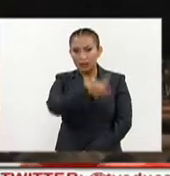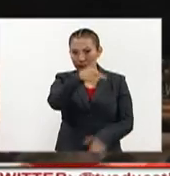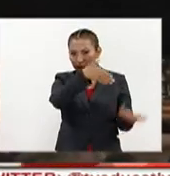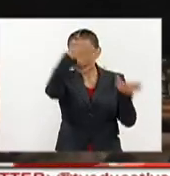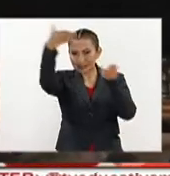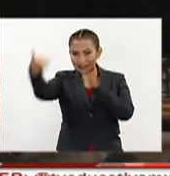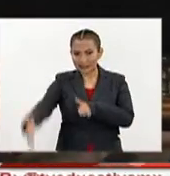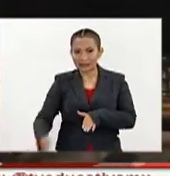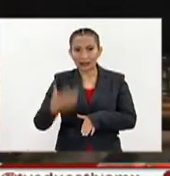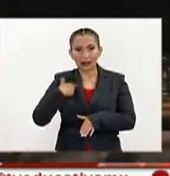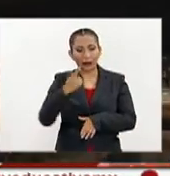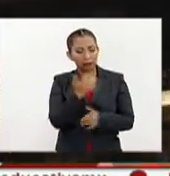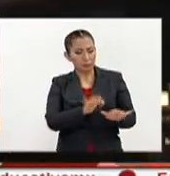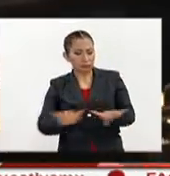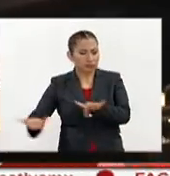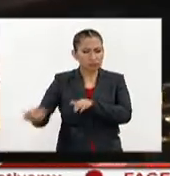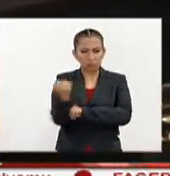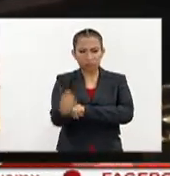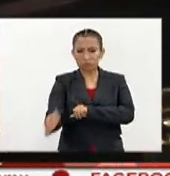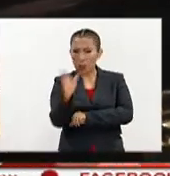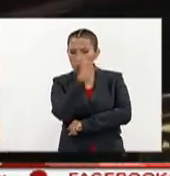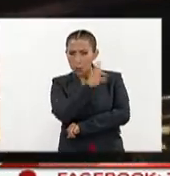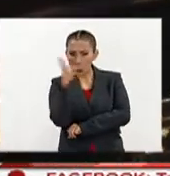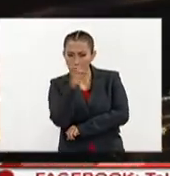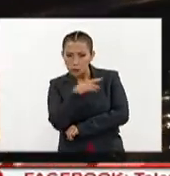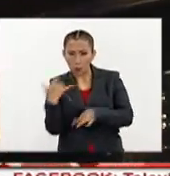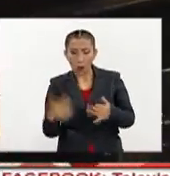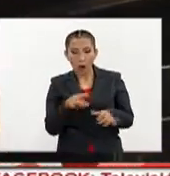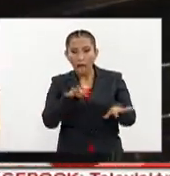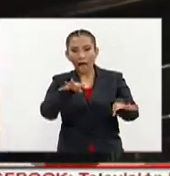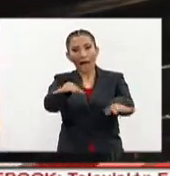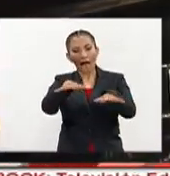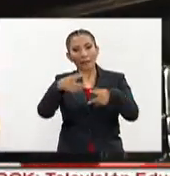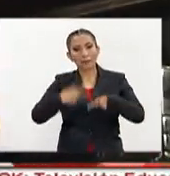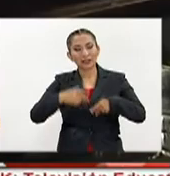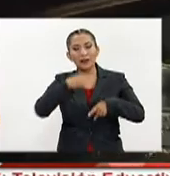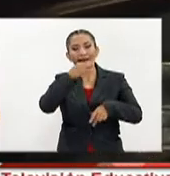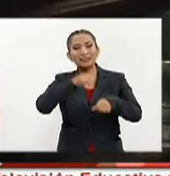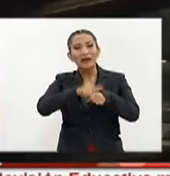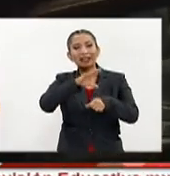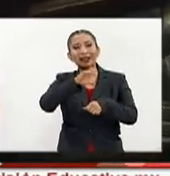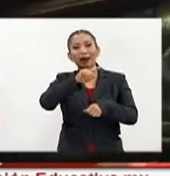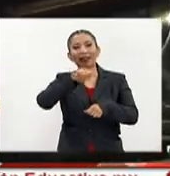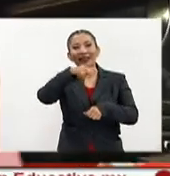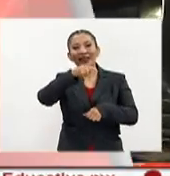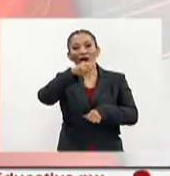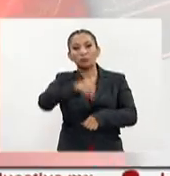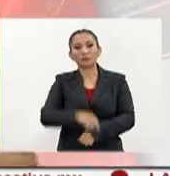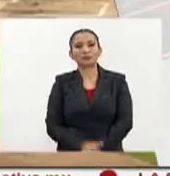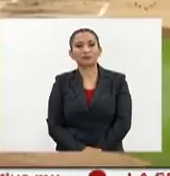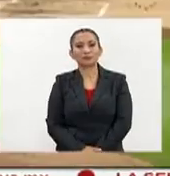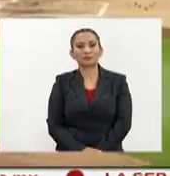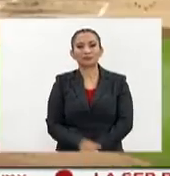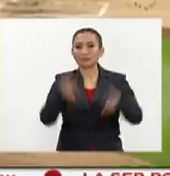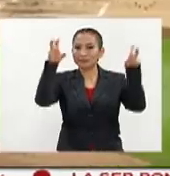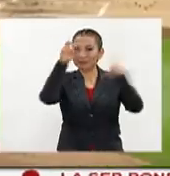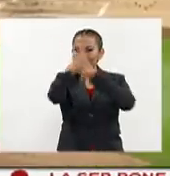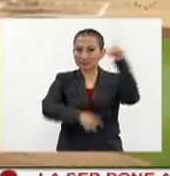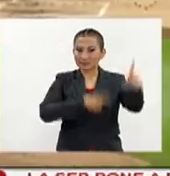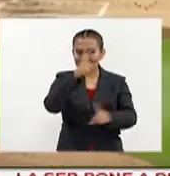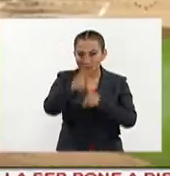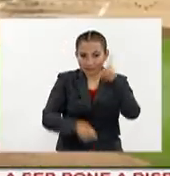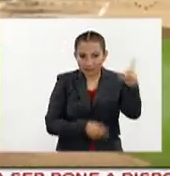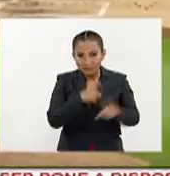Más adelante, el aclamado pianista ruso Alexei Volodín cautivó al público en el Festival Cervantino. Y en